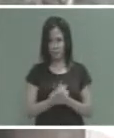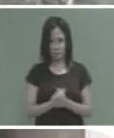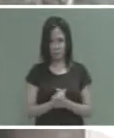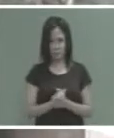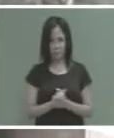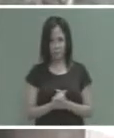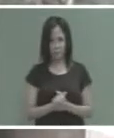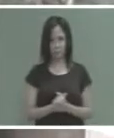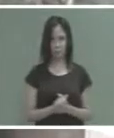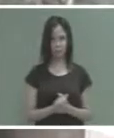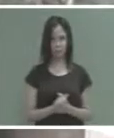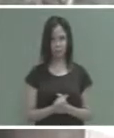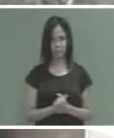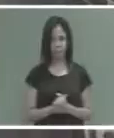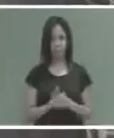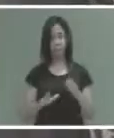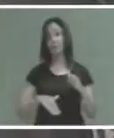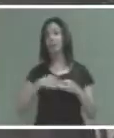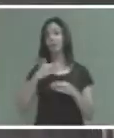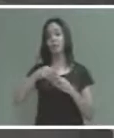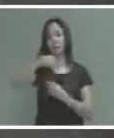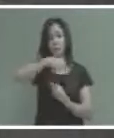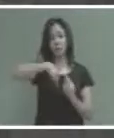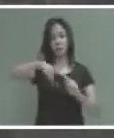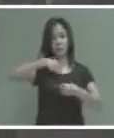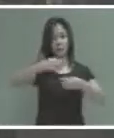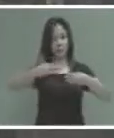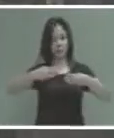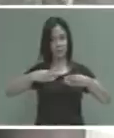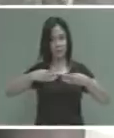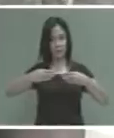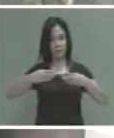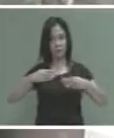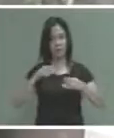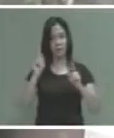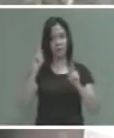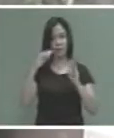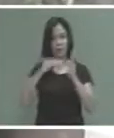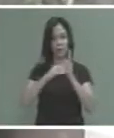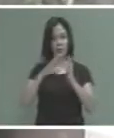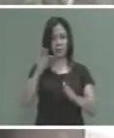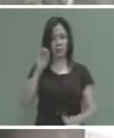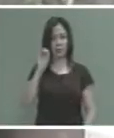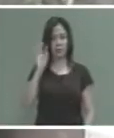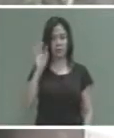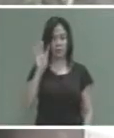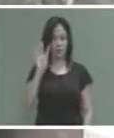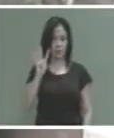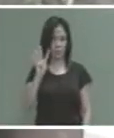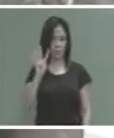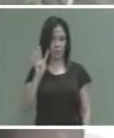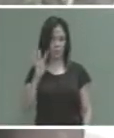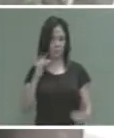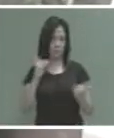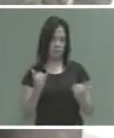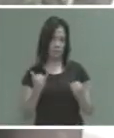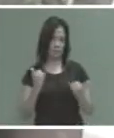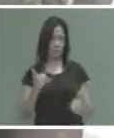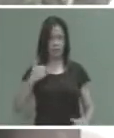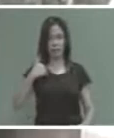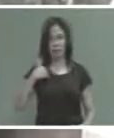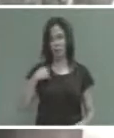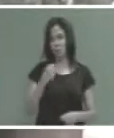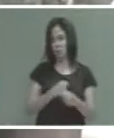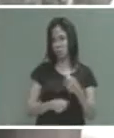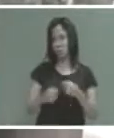la atención. ¿Después de allí regresas a Panamá? De ahí en el 94 regreso de vuelta a Panamá. Obviamente para ese tiempo ya tengo